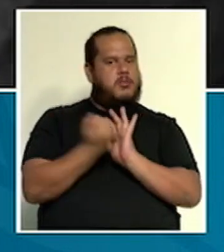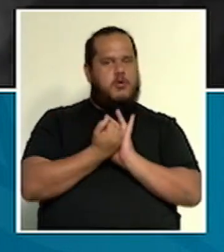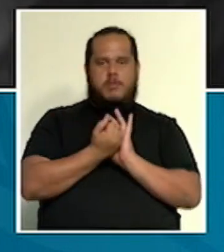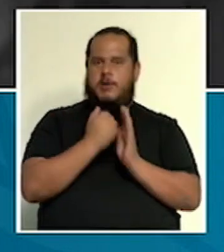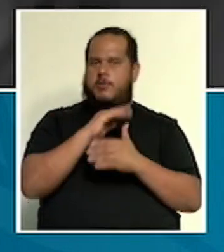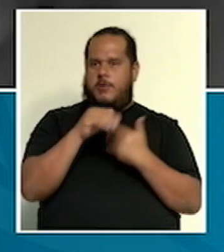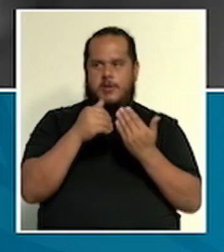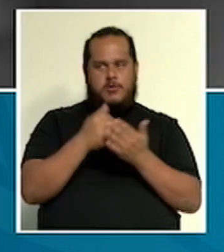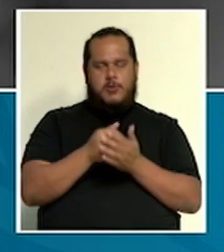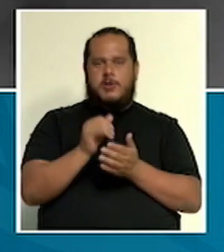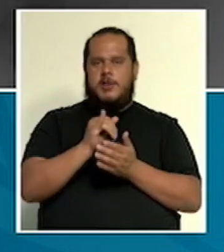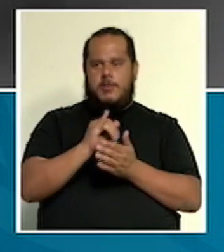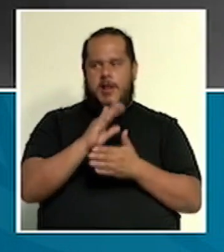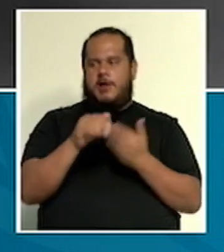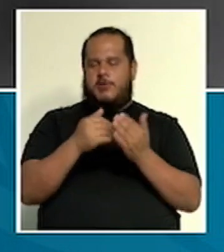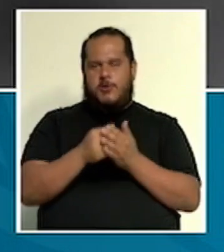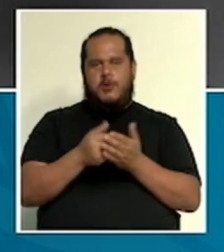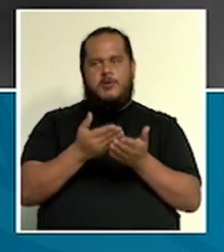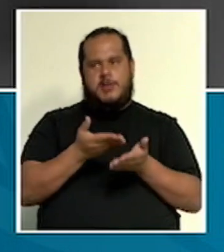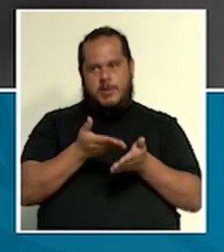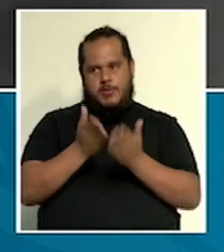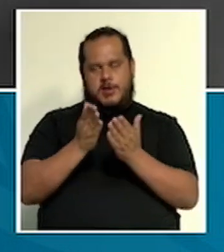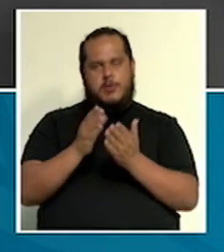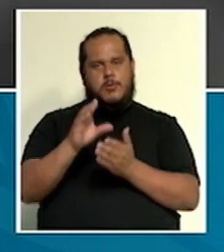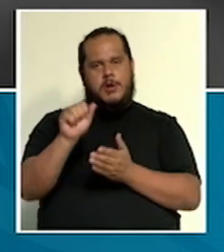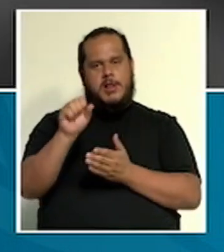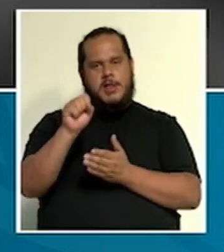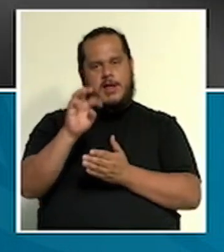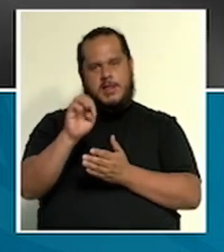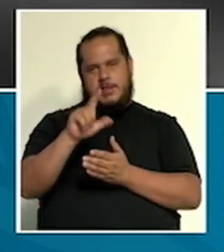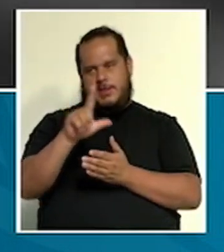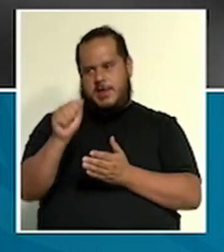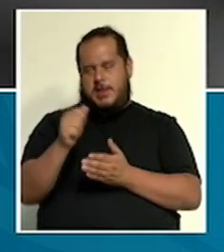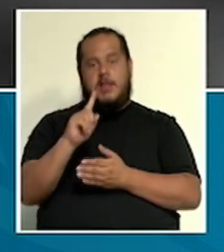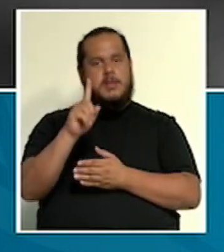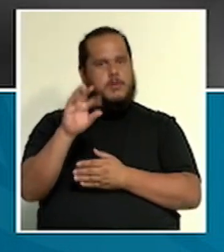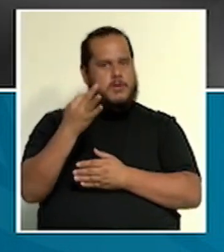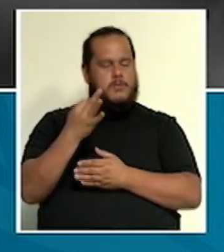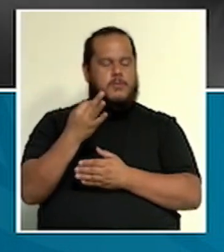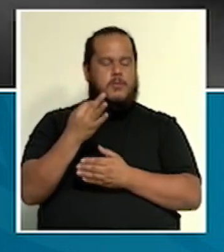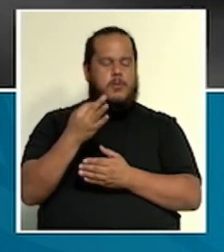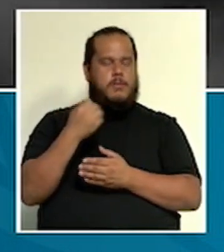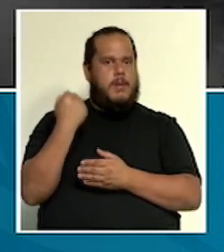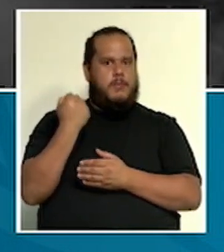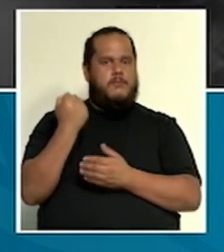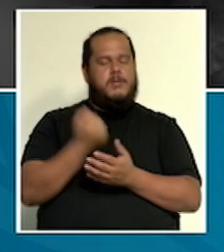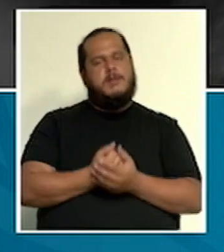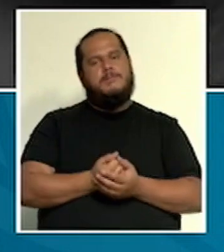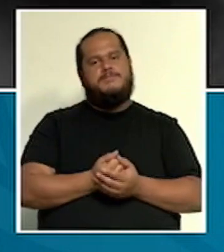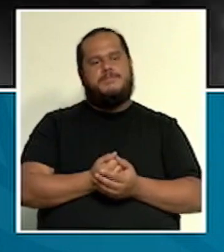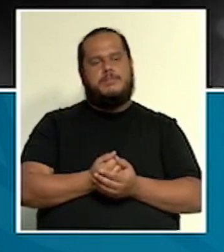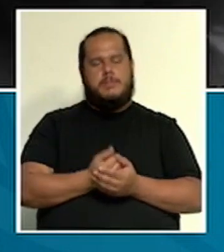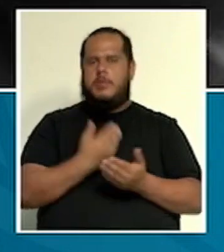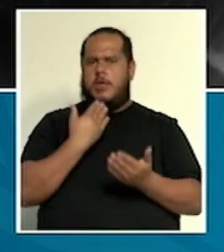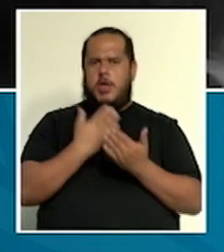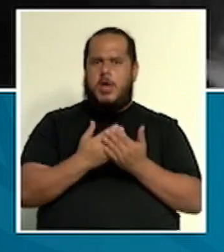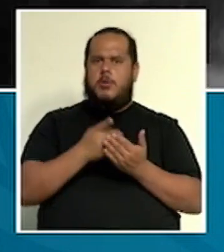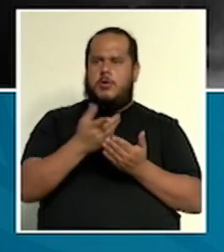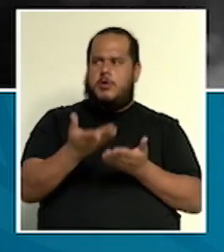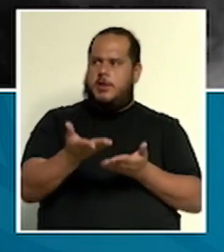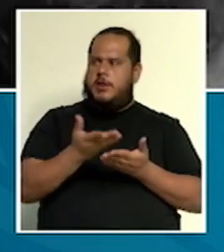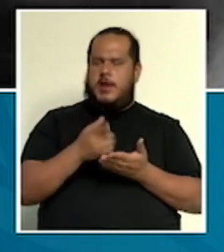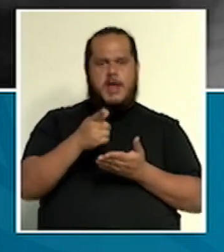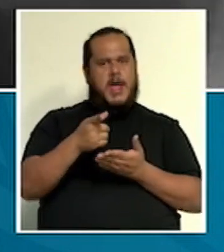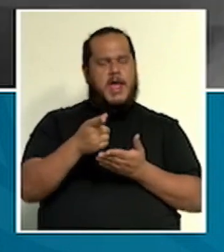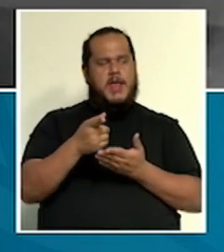a todos los que hemos pasado por el Conservatorio Castella de una manera muy intensa. Qué bueno que traiga esa